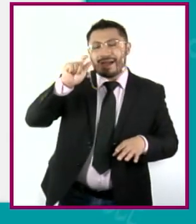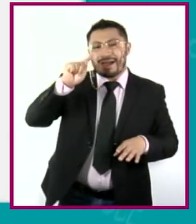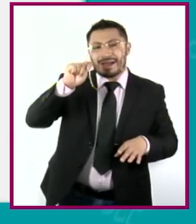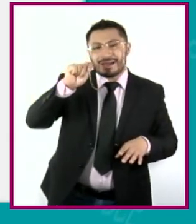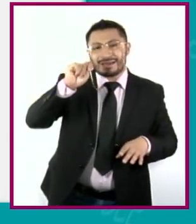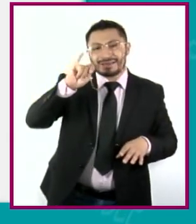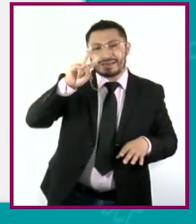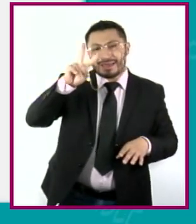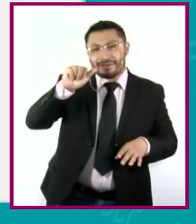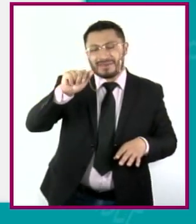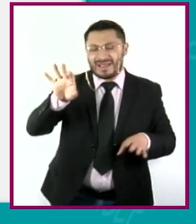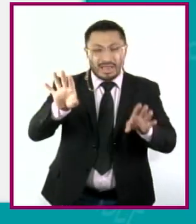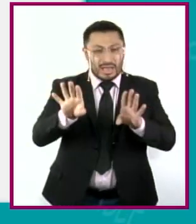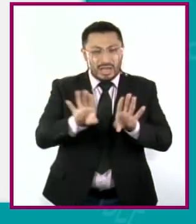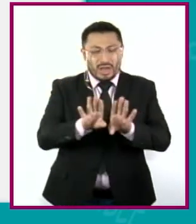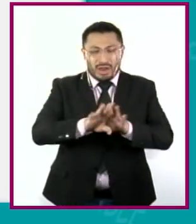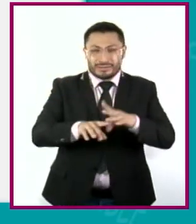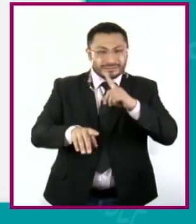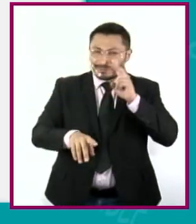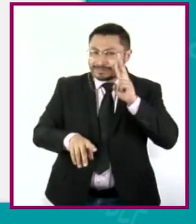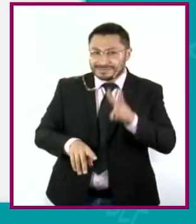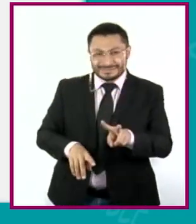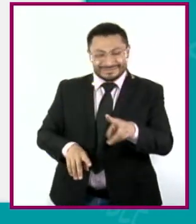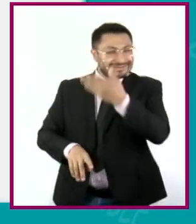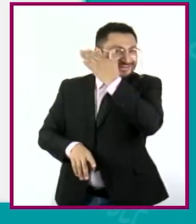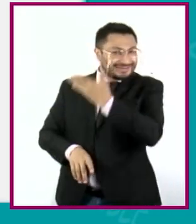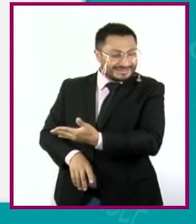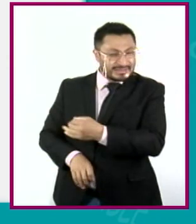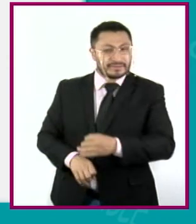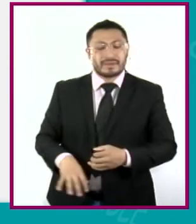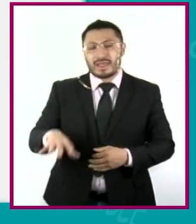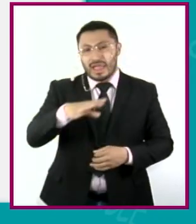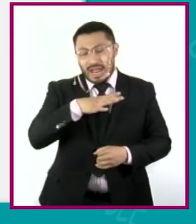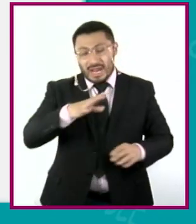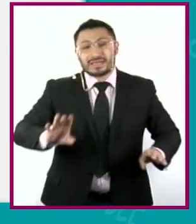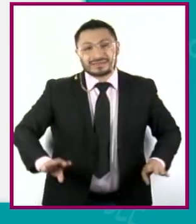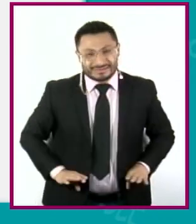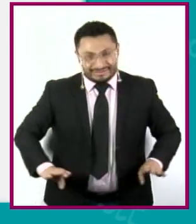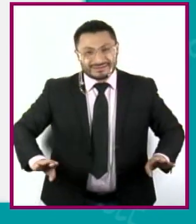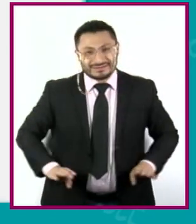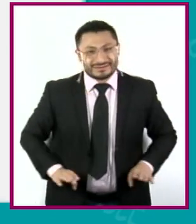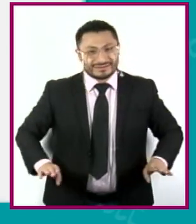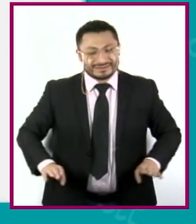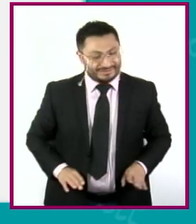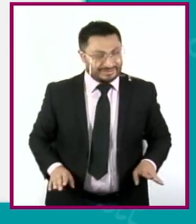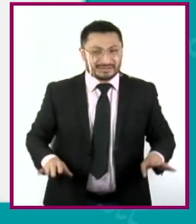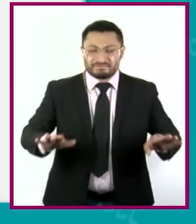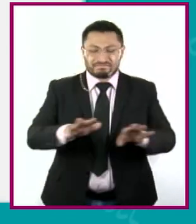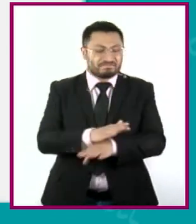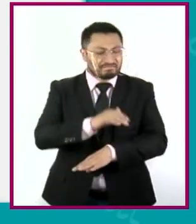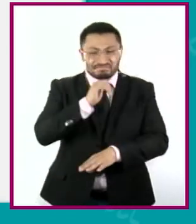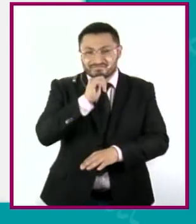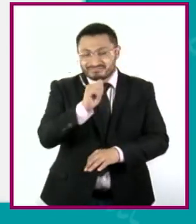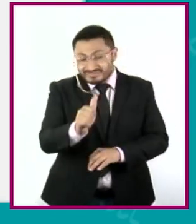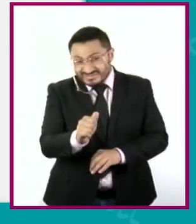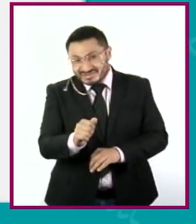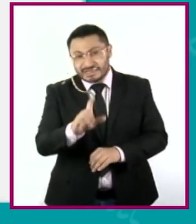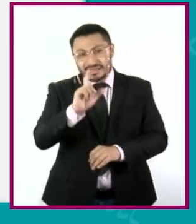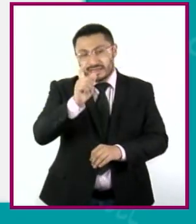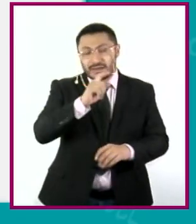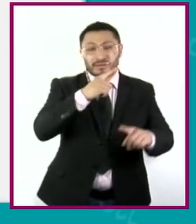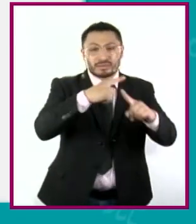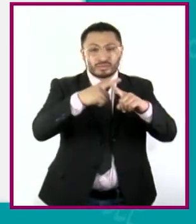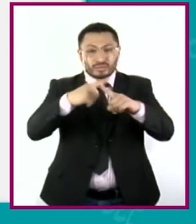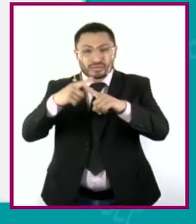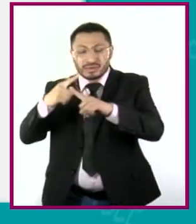como se muestra en esta propiedad. Hay un elemento que no le hace nada a nadie a la hora de multiplicarlo,